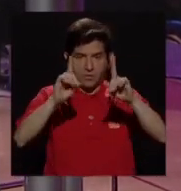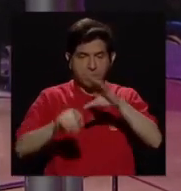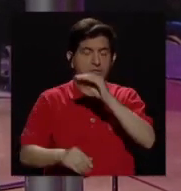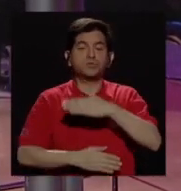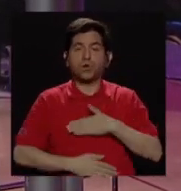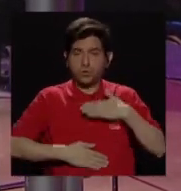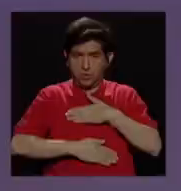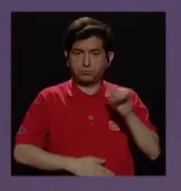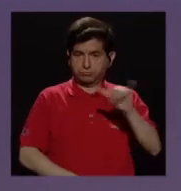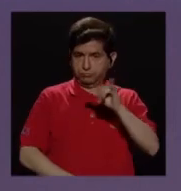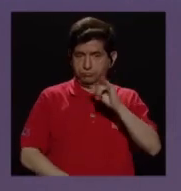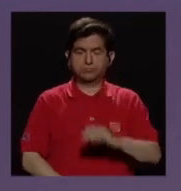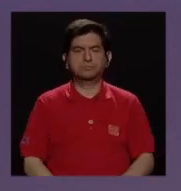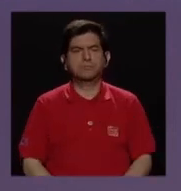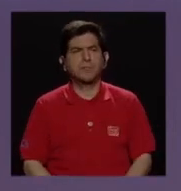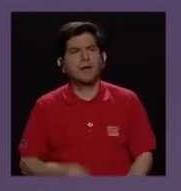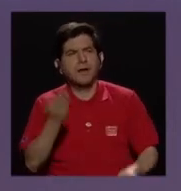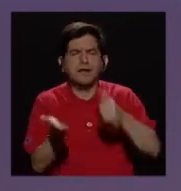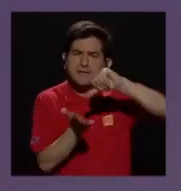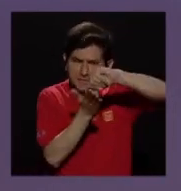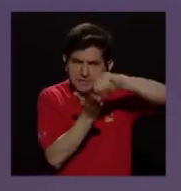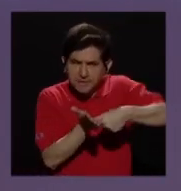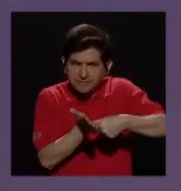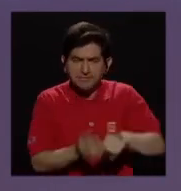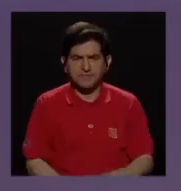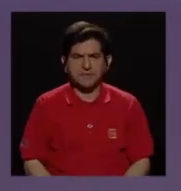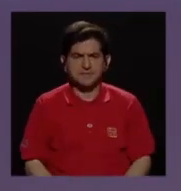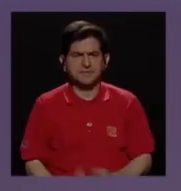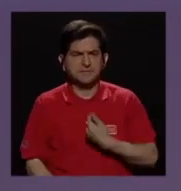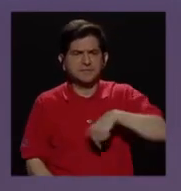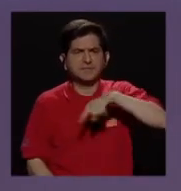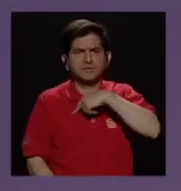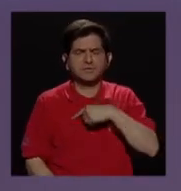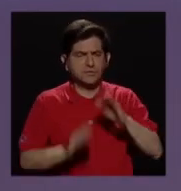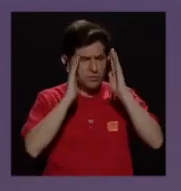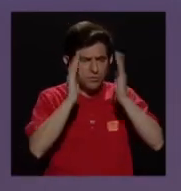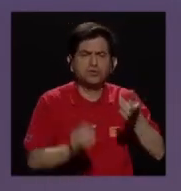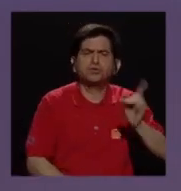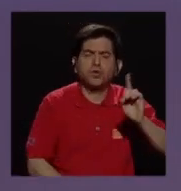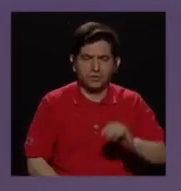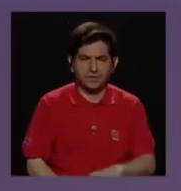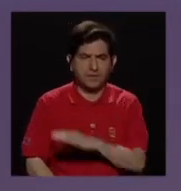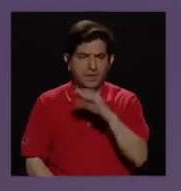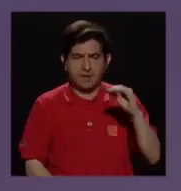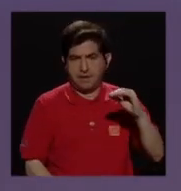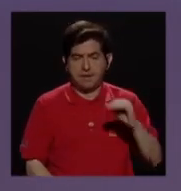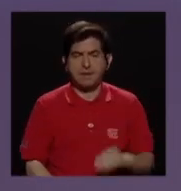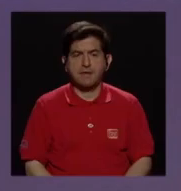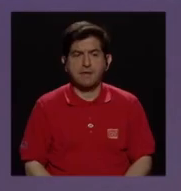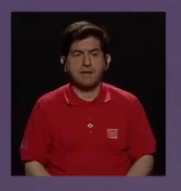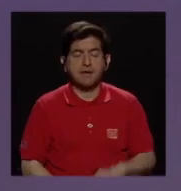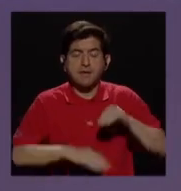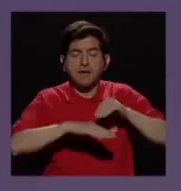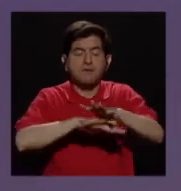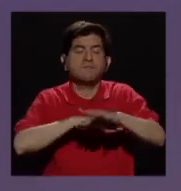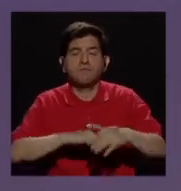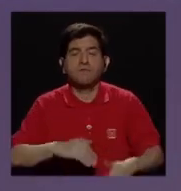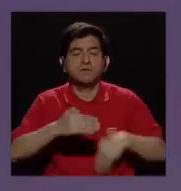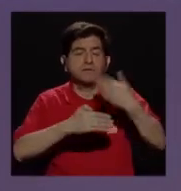recreativos. Entonces, quizá para enfatizar a dónde es que tenemos que prestar atención y cuáles son las posibles